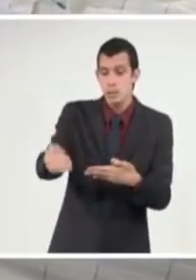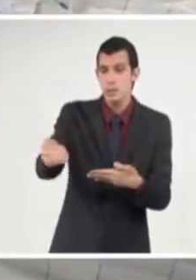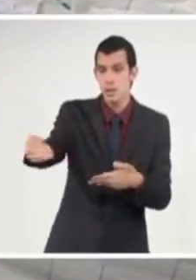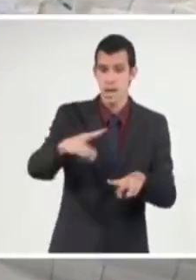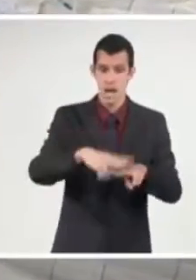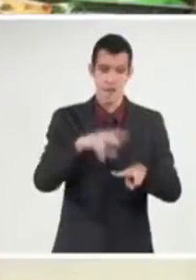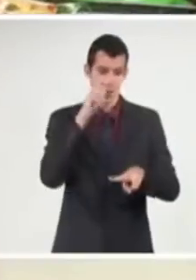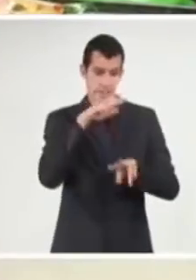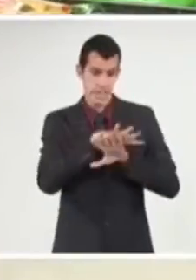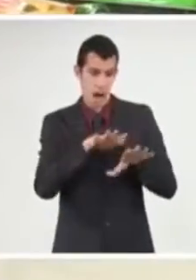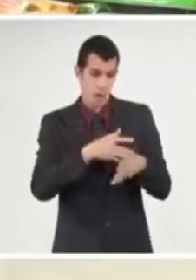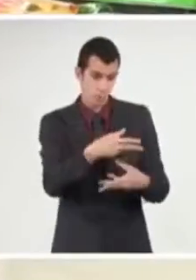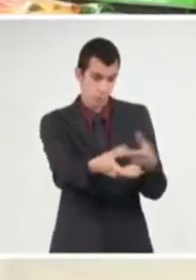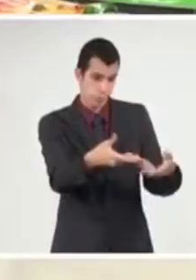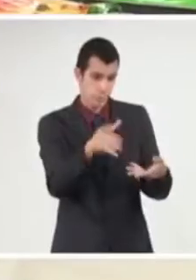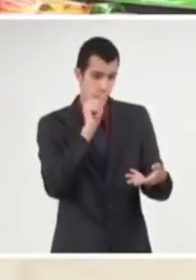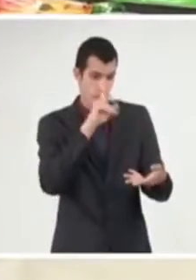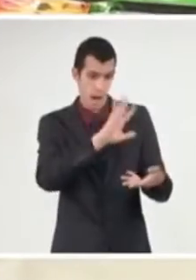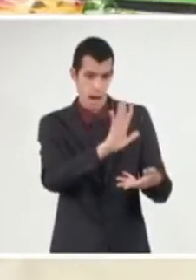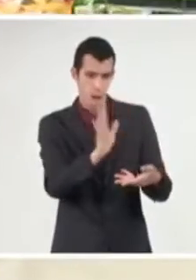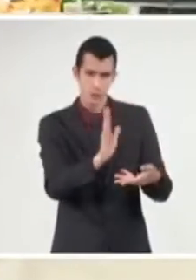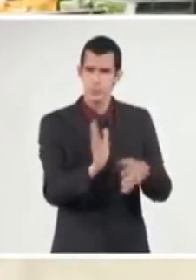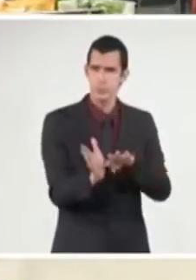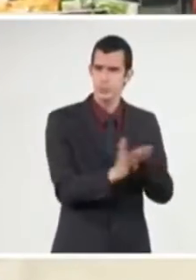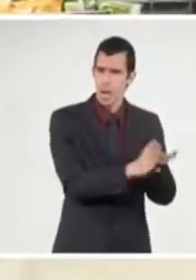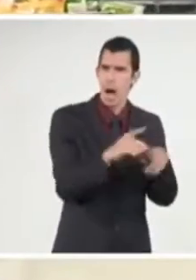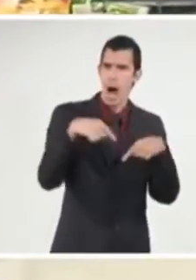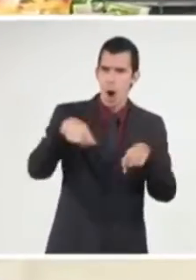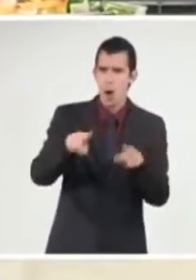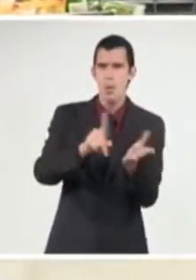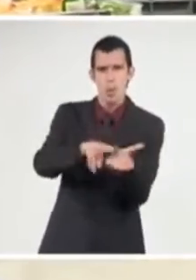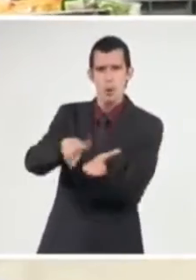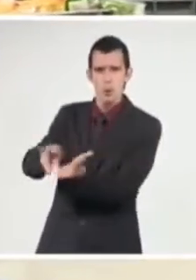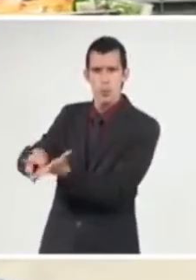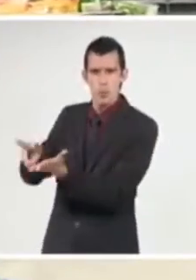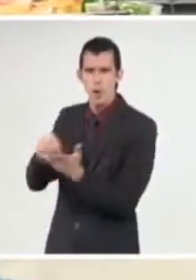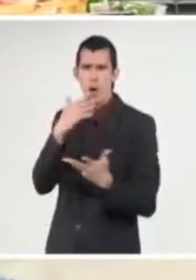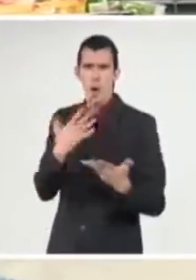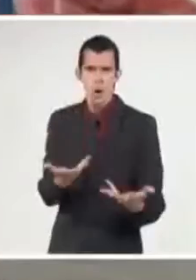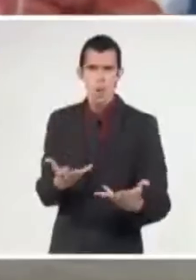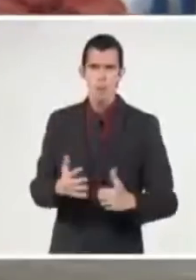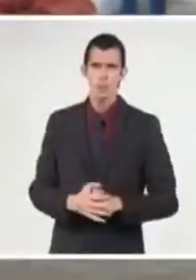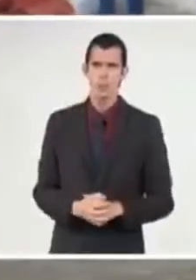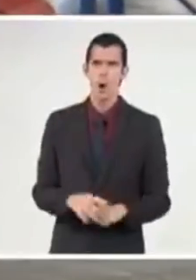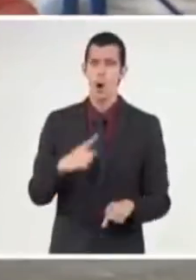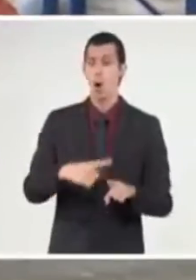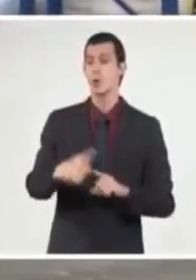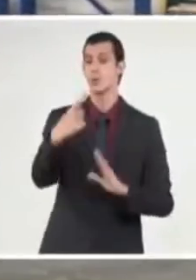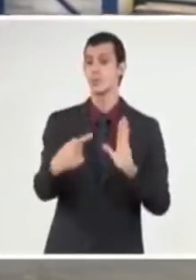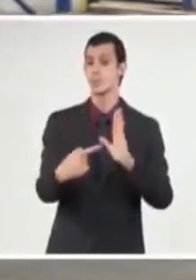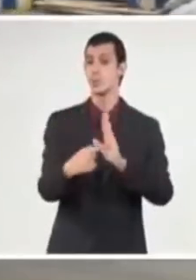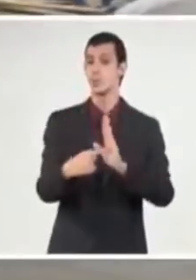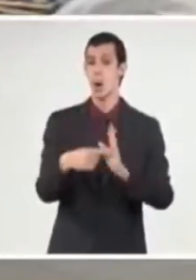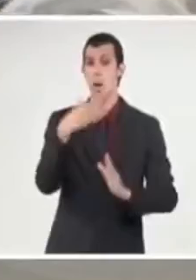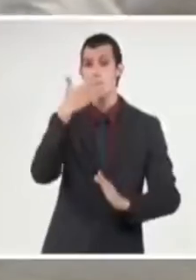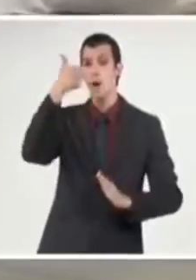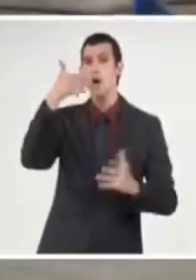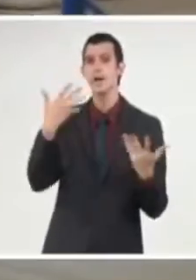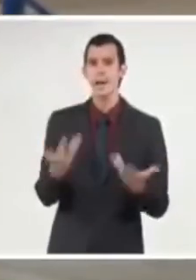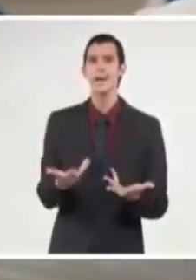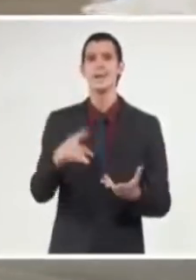máxima dirección del país. Una de las interrogantes en la población ha sido la distribución de la leche a personas mayores de